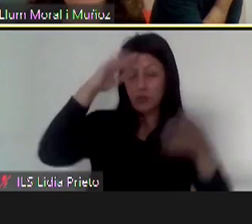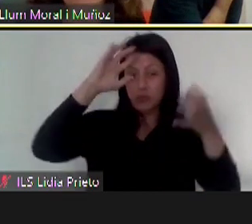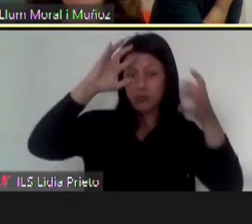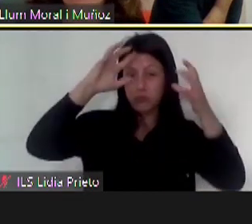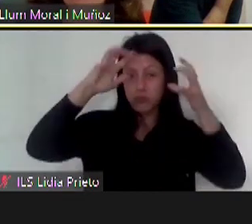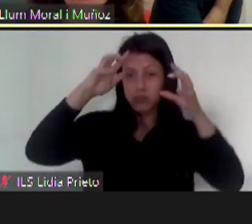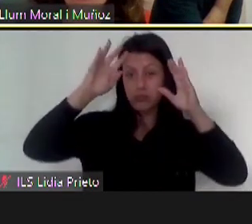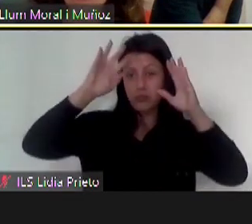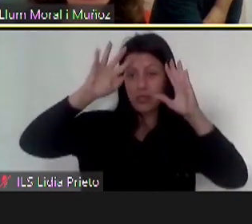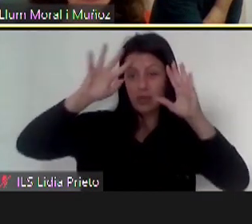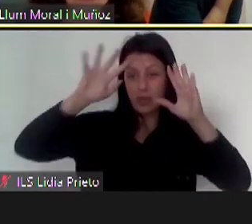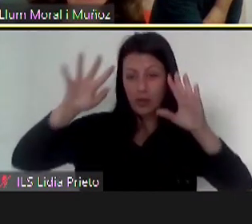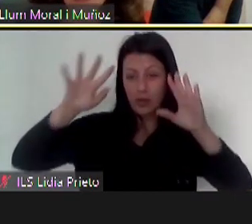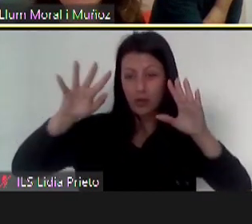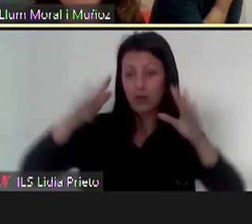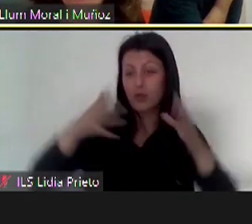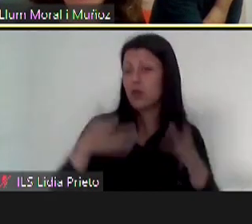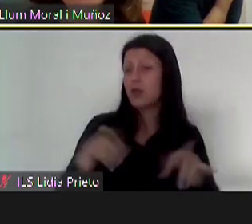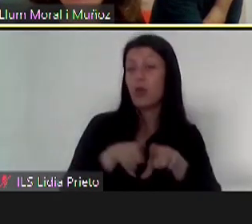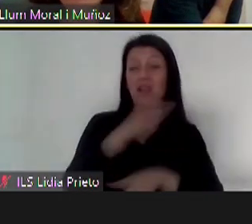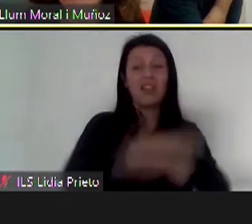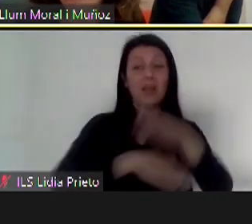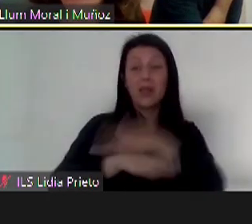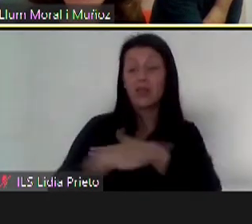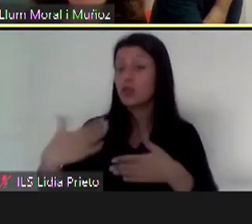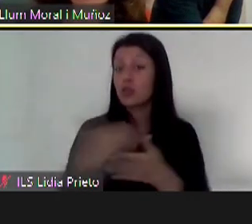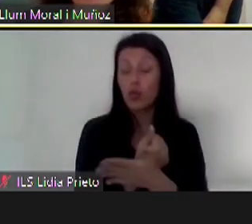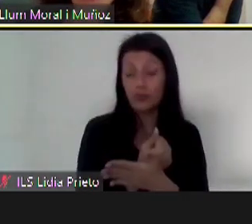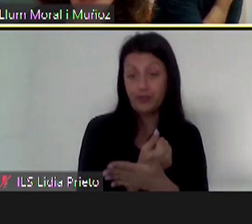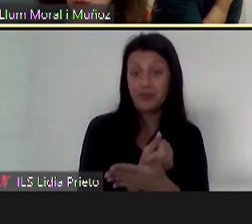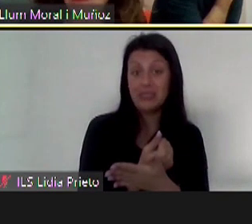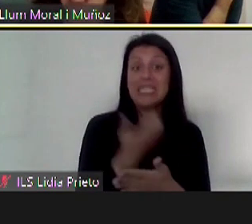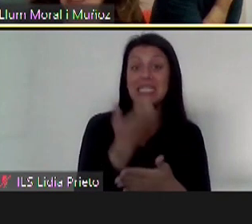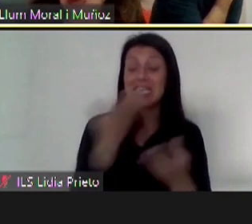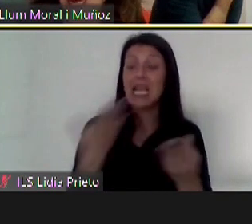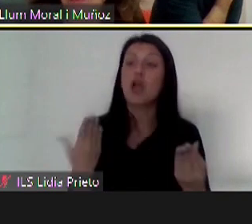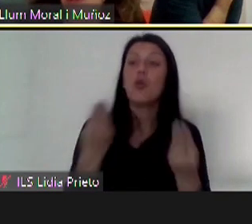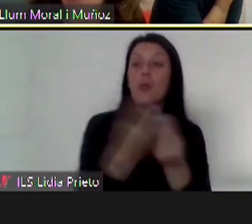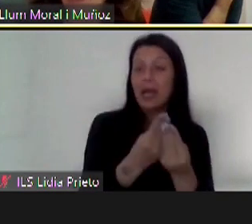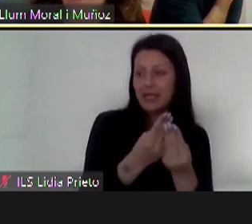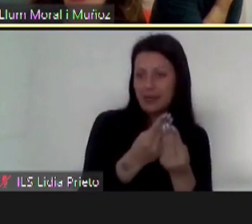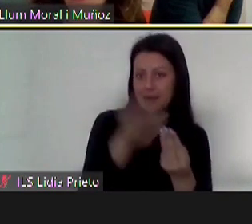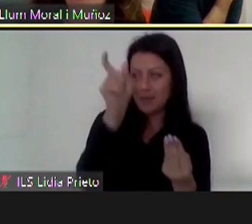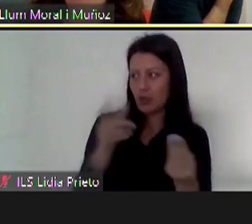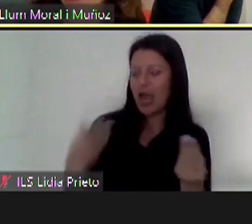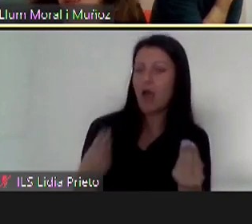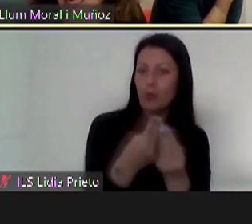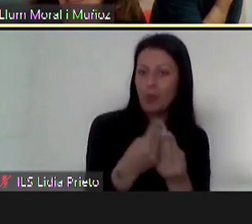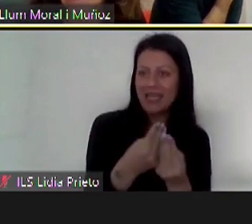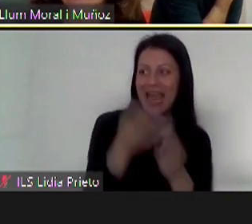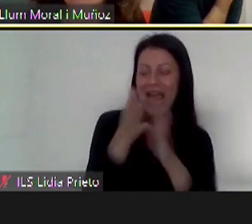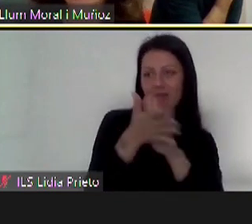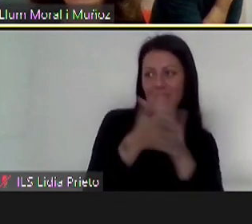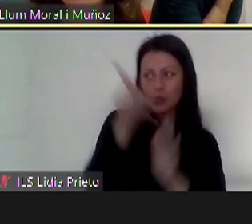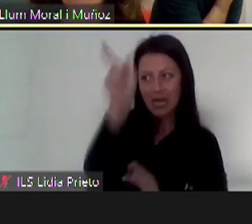en todas las discapacidades. Tendemos a que si vienen acompañados, le hablamos a la otra persona en vez de a la persona con problemas de salud